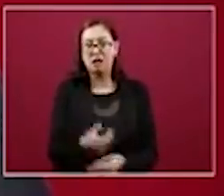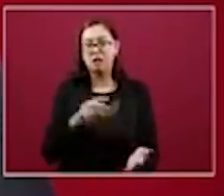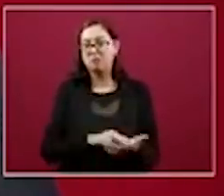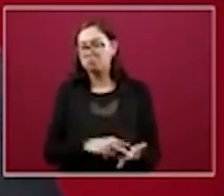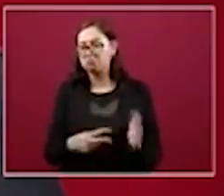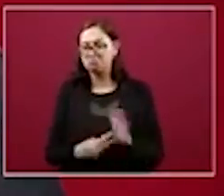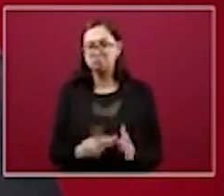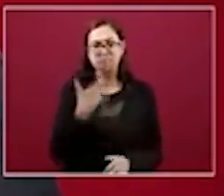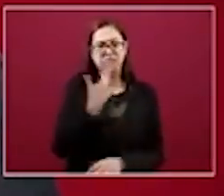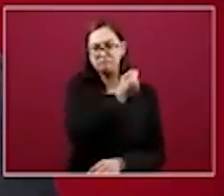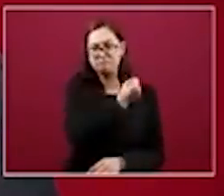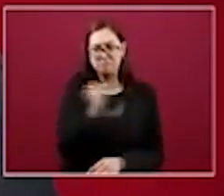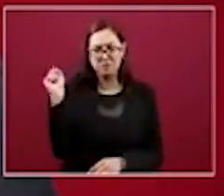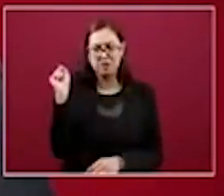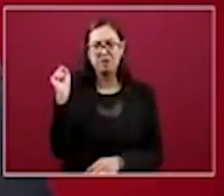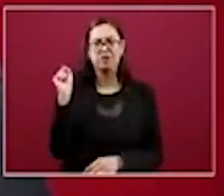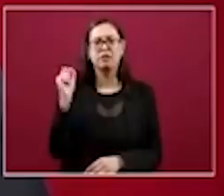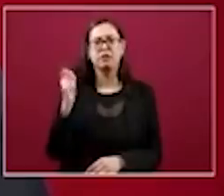mucha capacidad